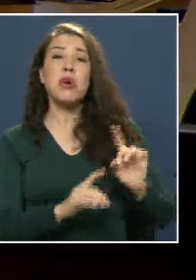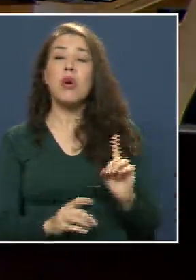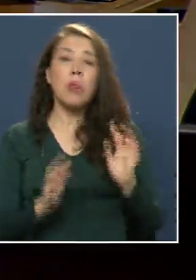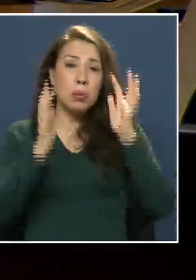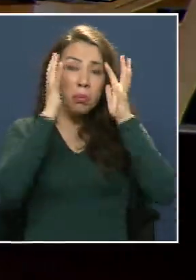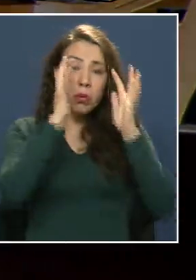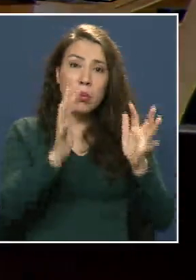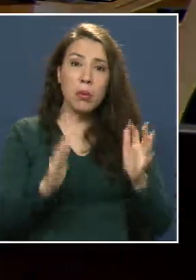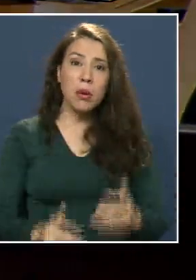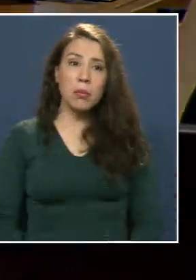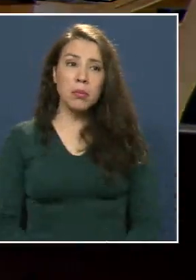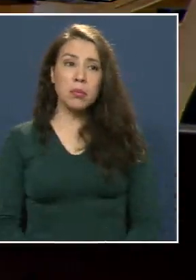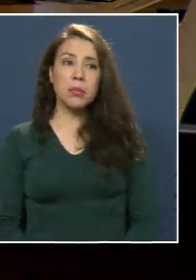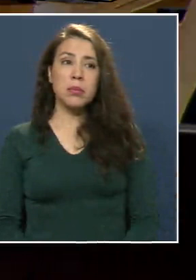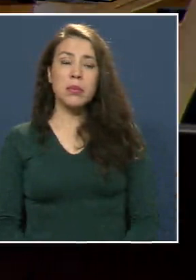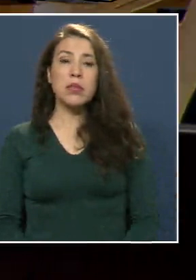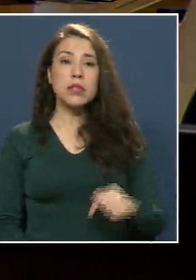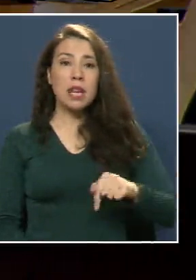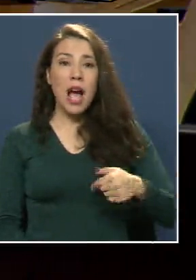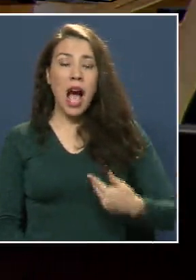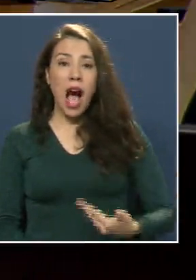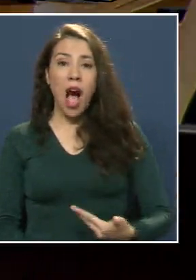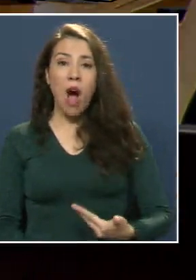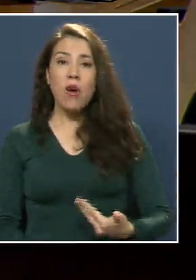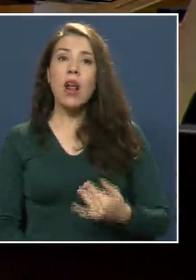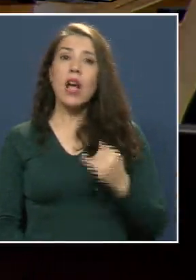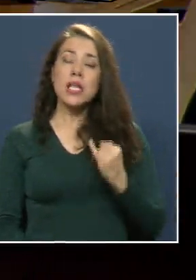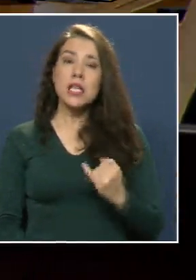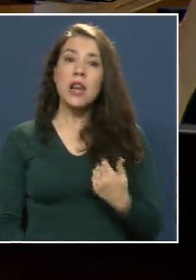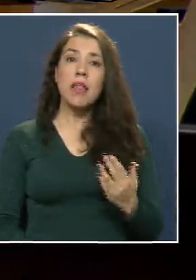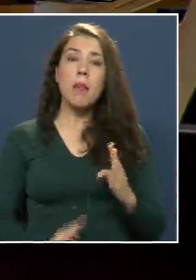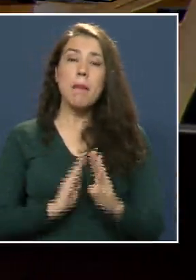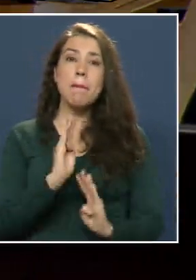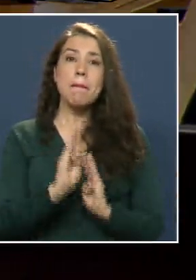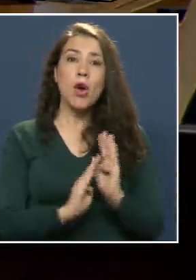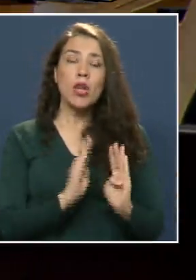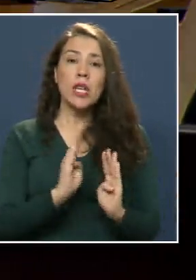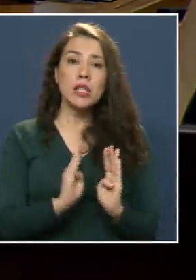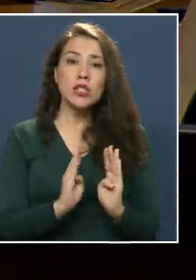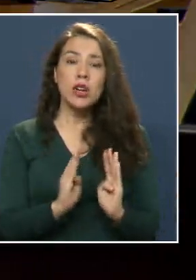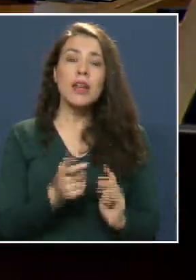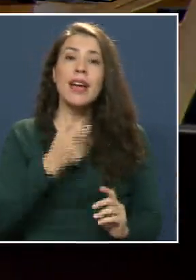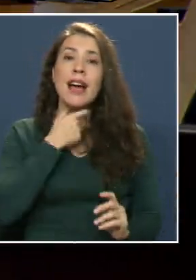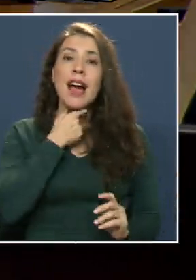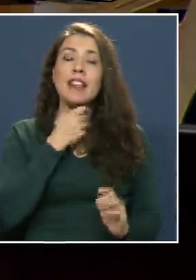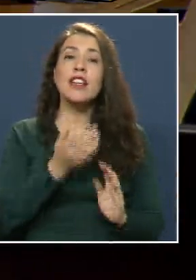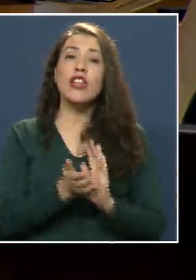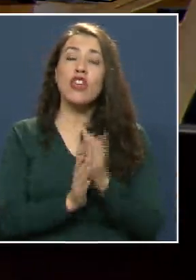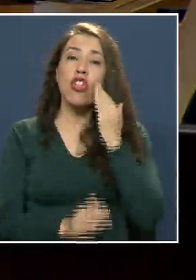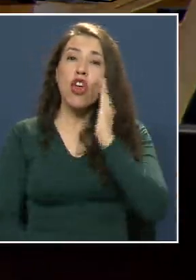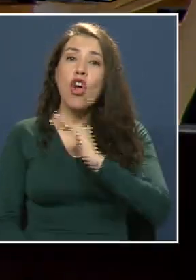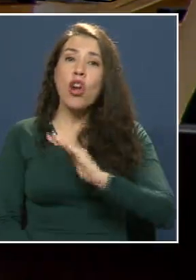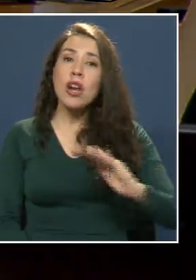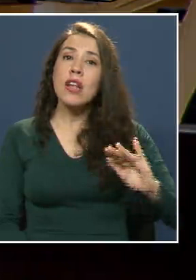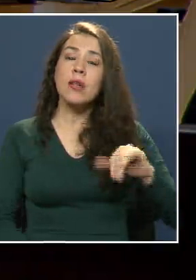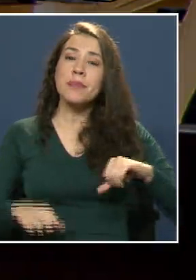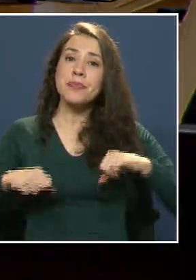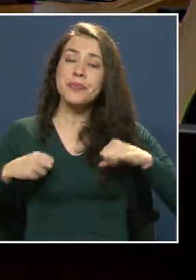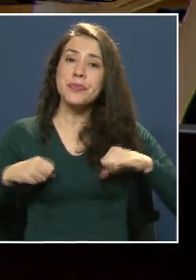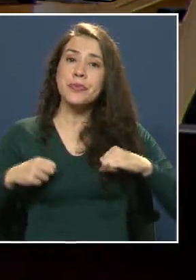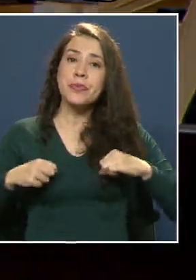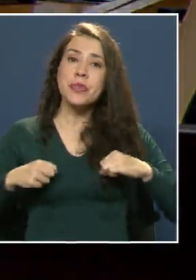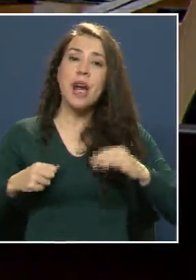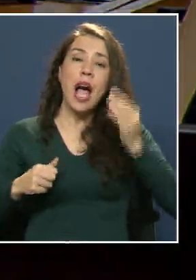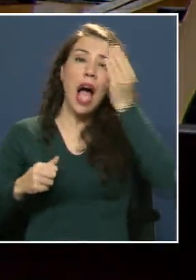Y resulta que ahora recién le estamos dando sentido a esa protección que le aseguró a todo niño, niña y adolescente